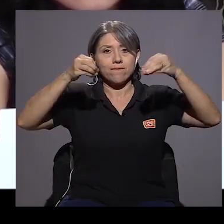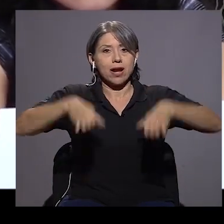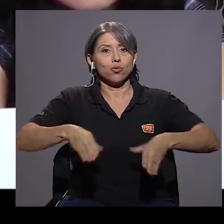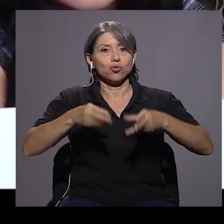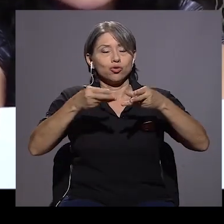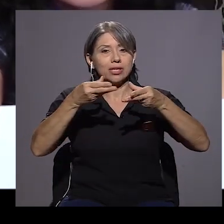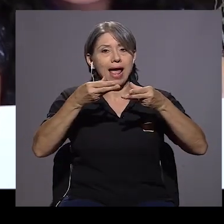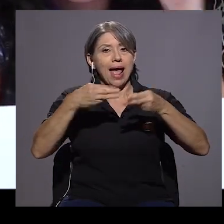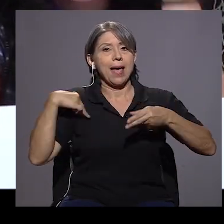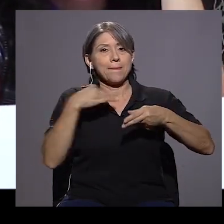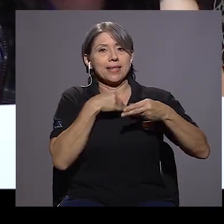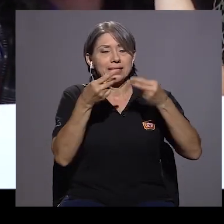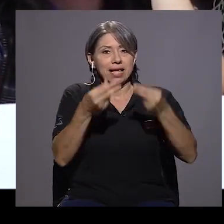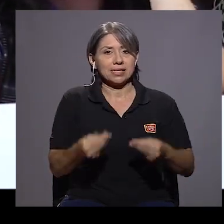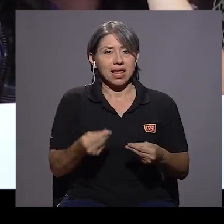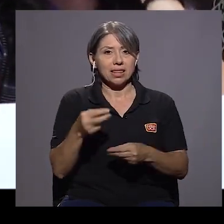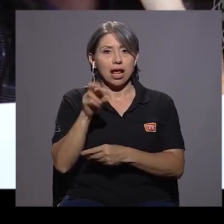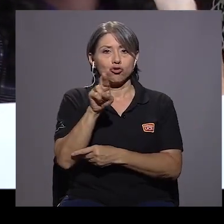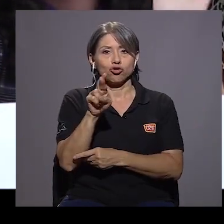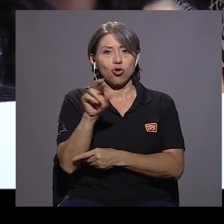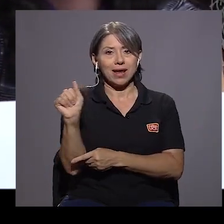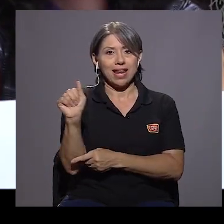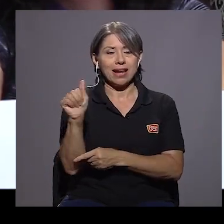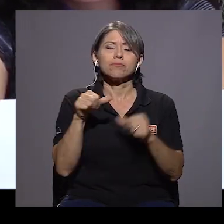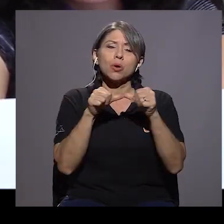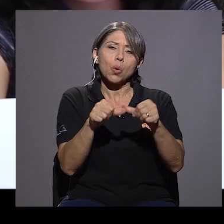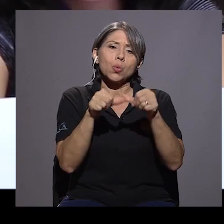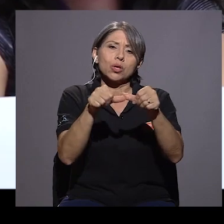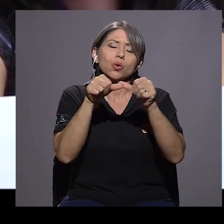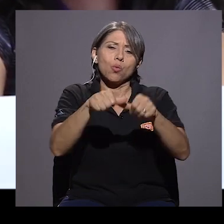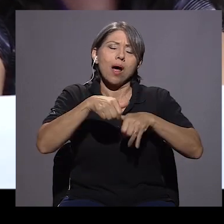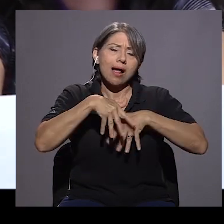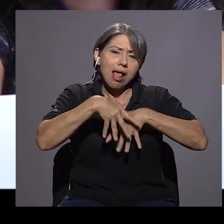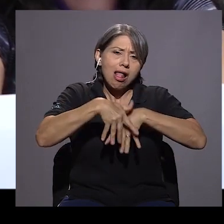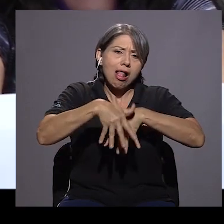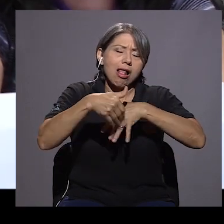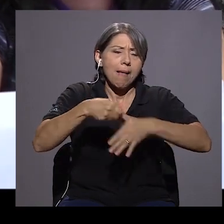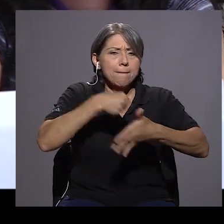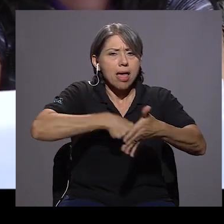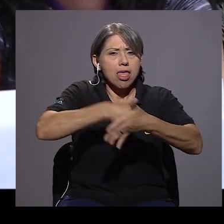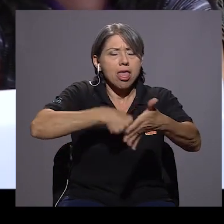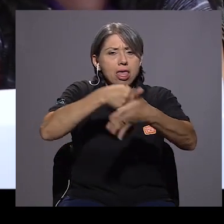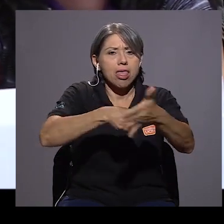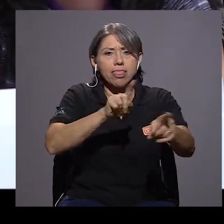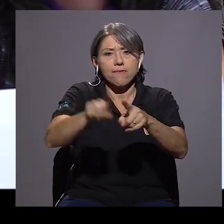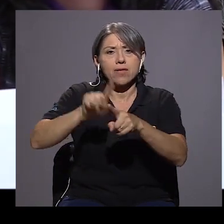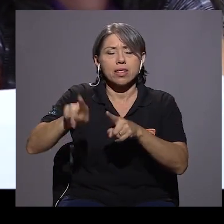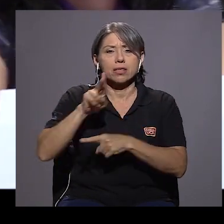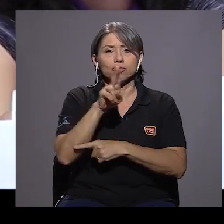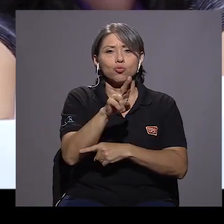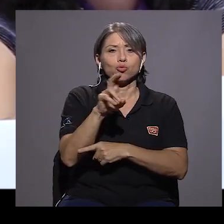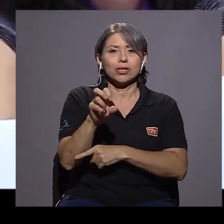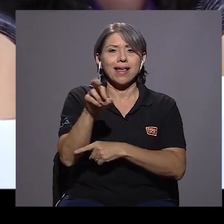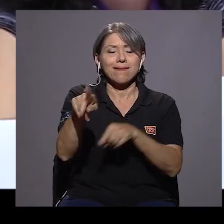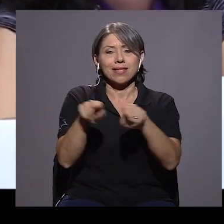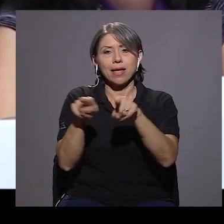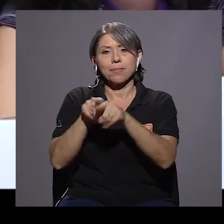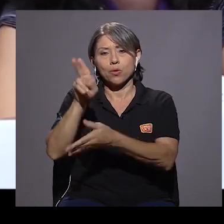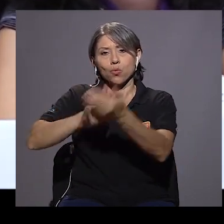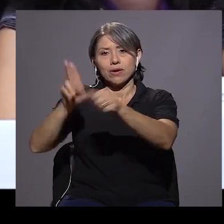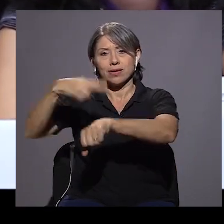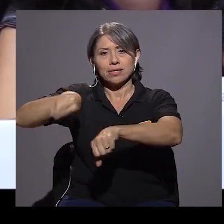octubre renuncia Rocío Aguilar, ministra de Hacienda, y persisten las manifestaciones en el resto de sedes de la UCR y la